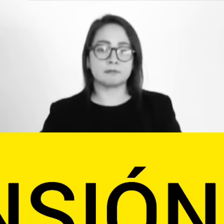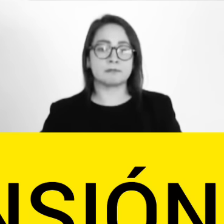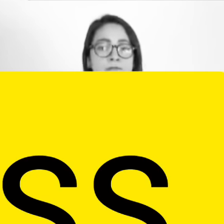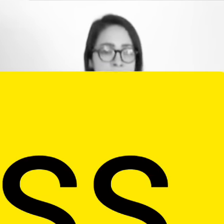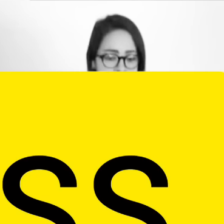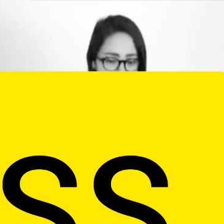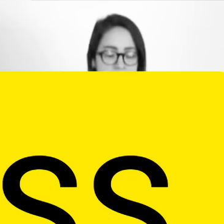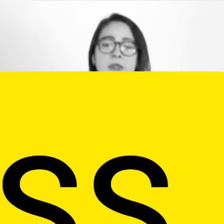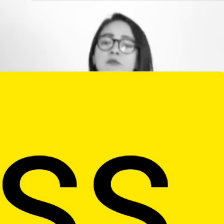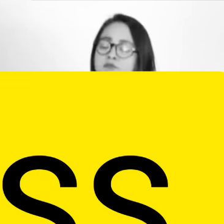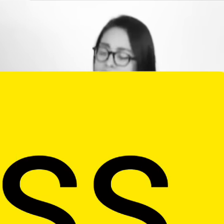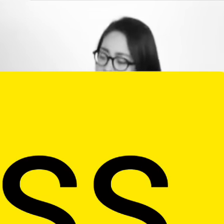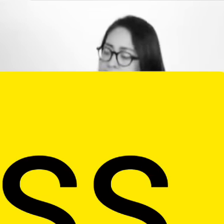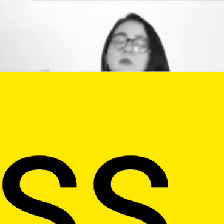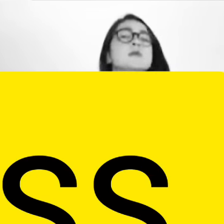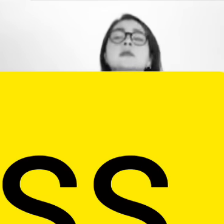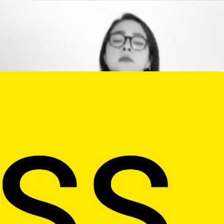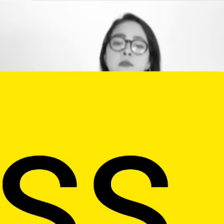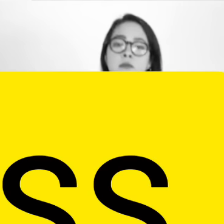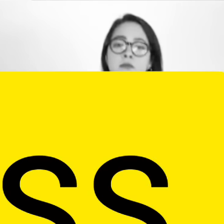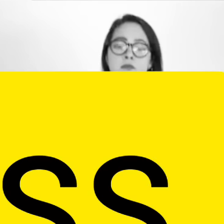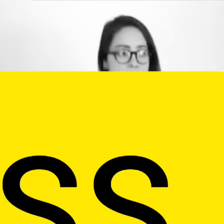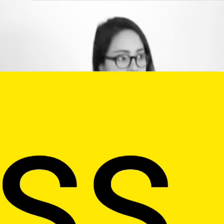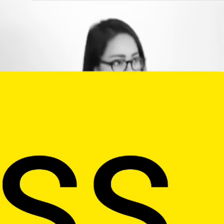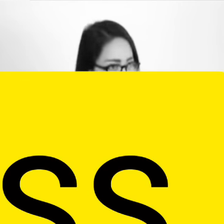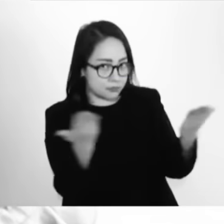compromiso con ustedes.